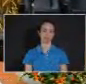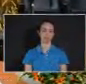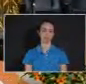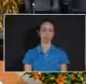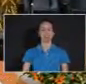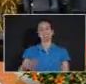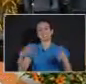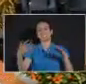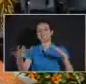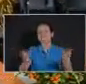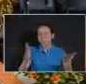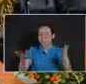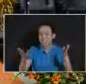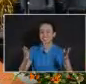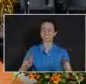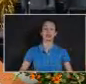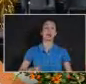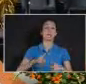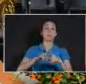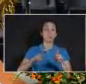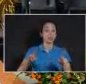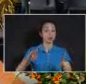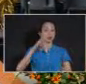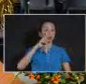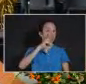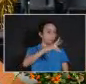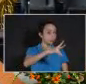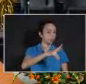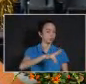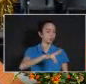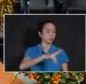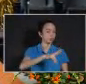Quizá. Pero miremos este.